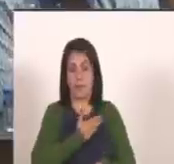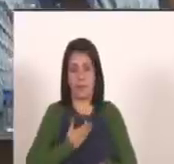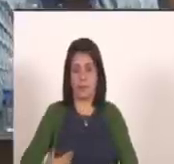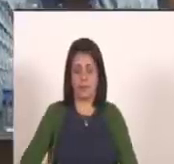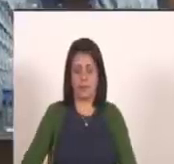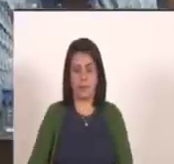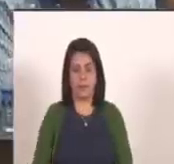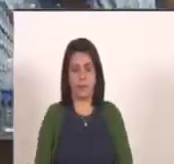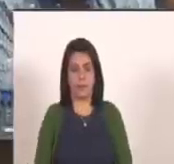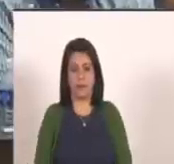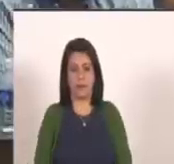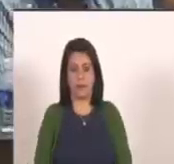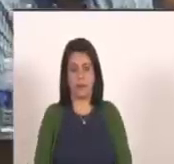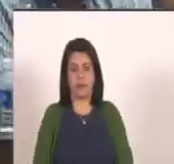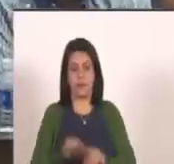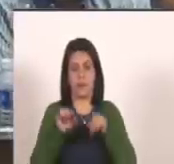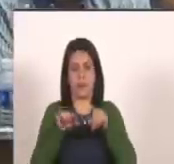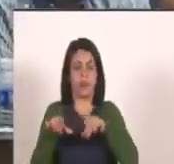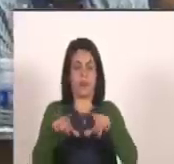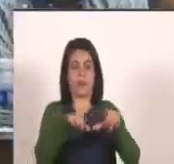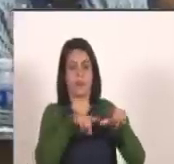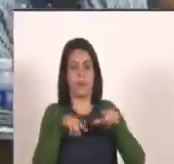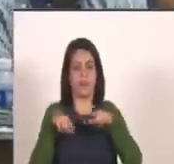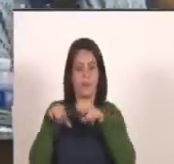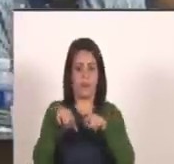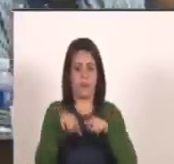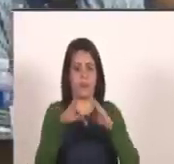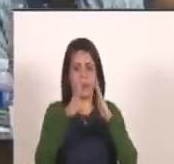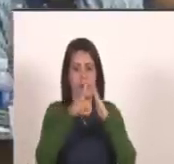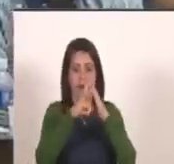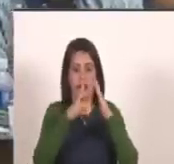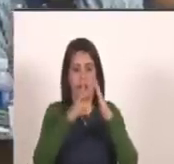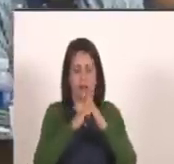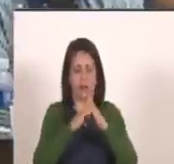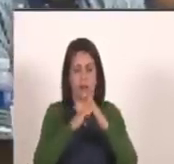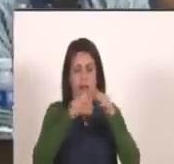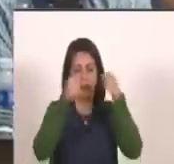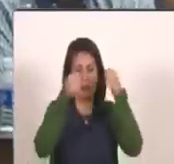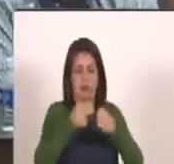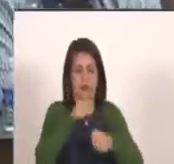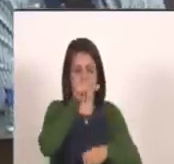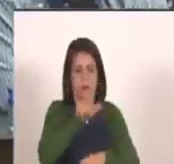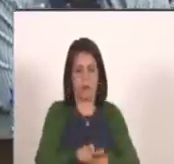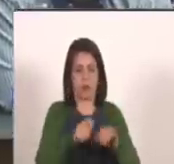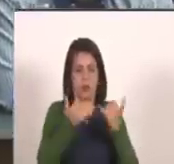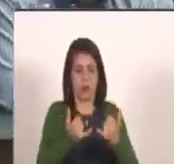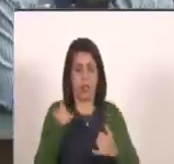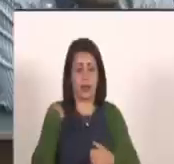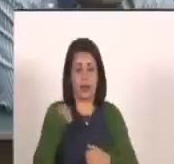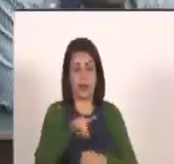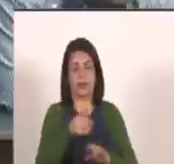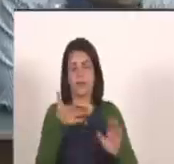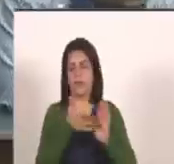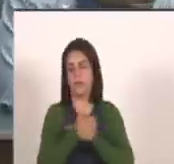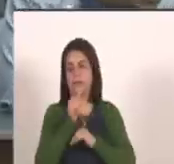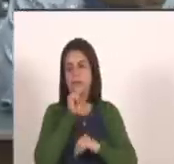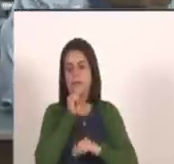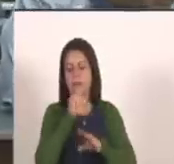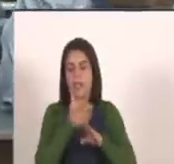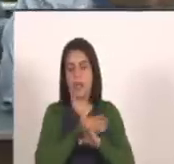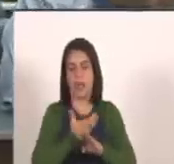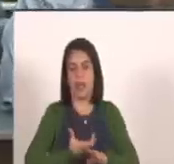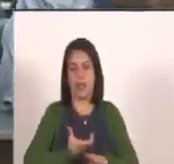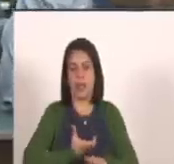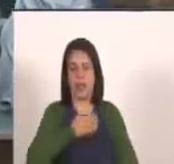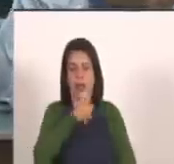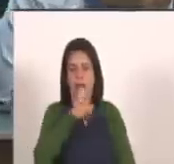presidente, en ese sitio, esa casa por cárcel que ese ciudadano actualmente tiene, me refiero al